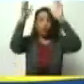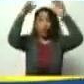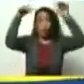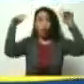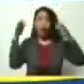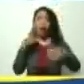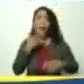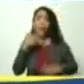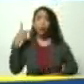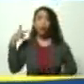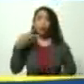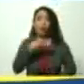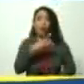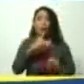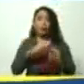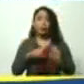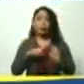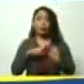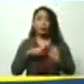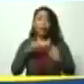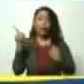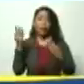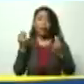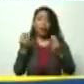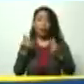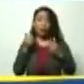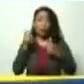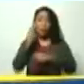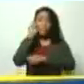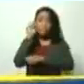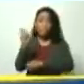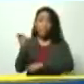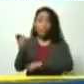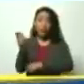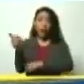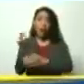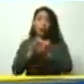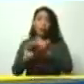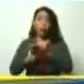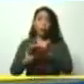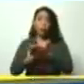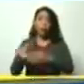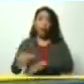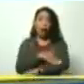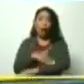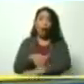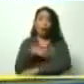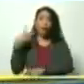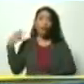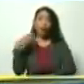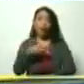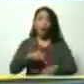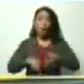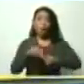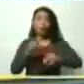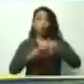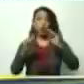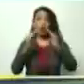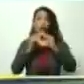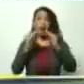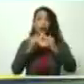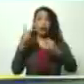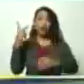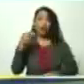por ejemplo el caso tejería este dinero vendría a invertir en la recuperación urbana de tejería y en la construcción de viviendas para